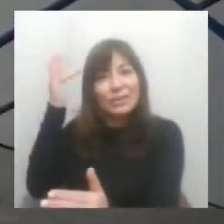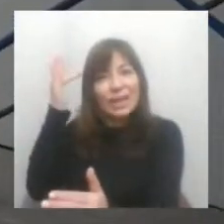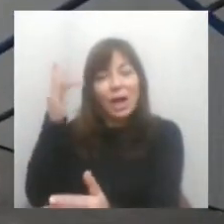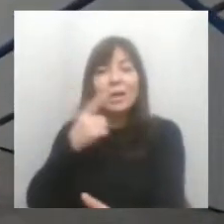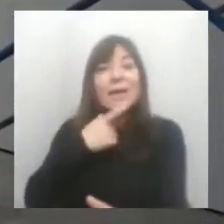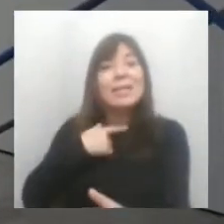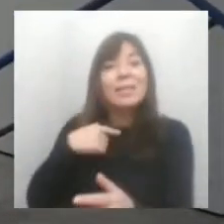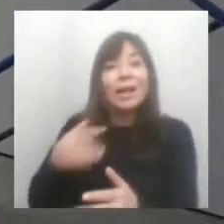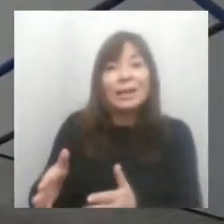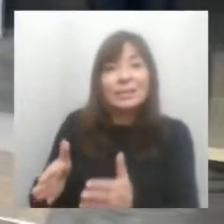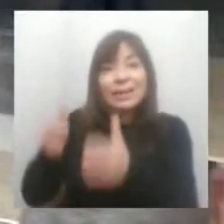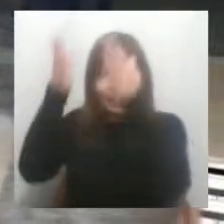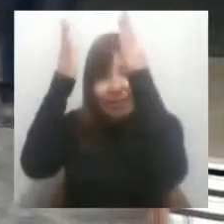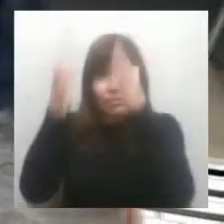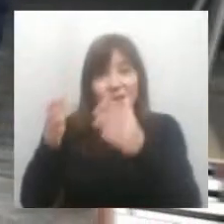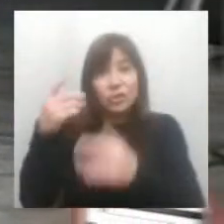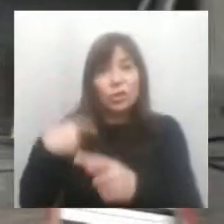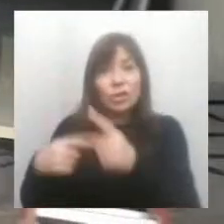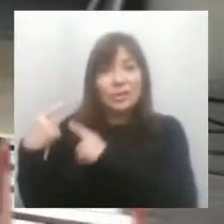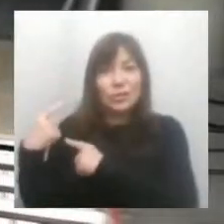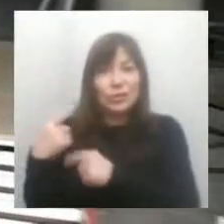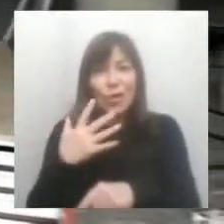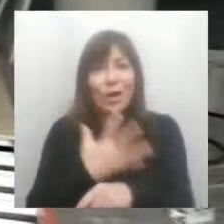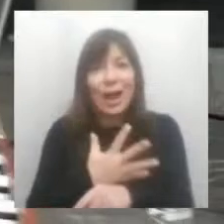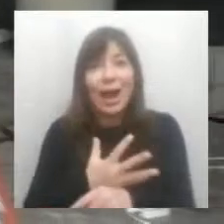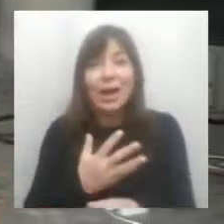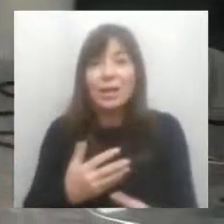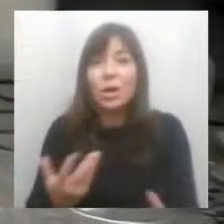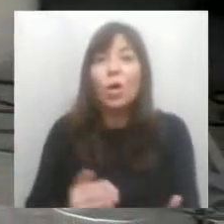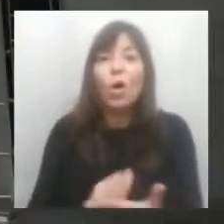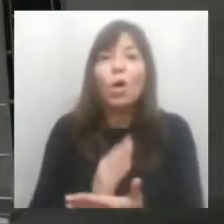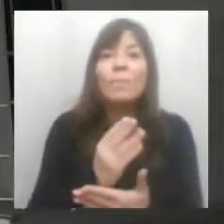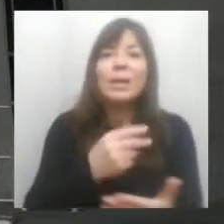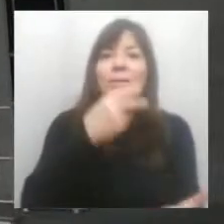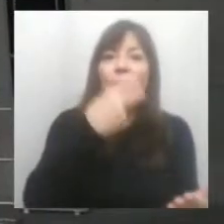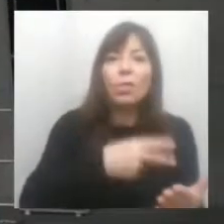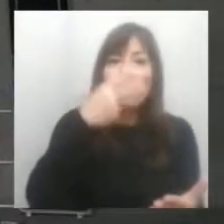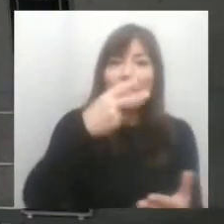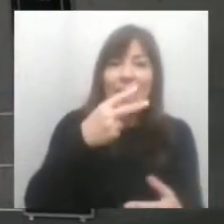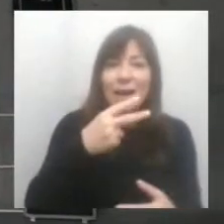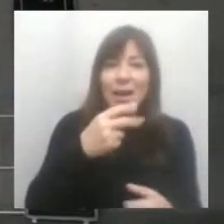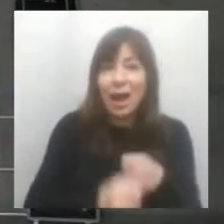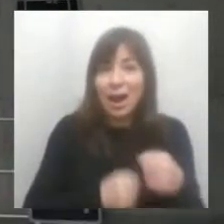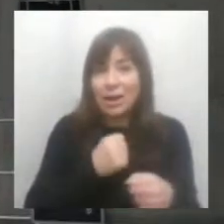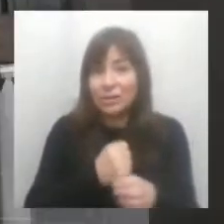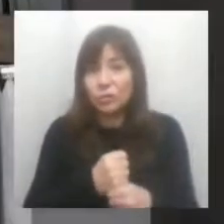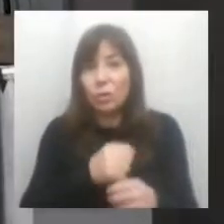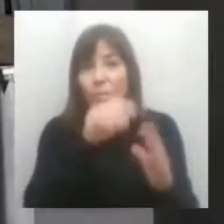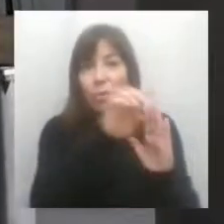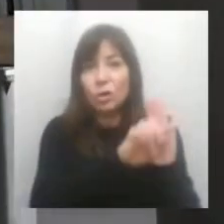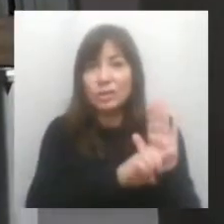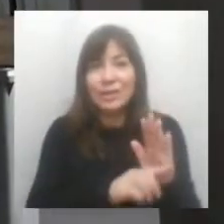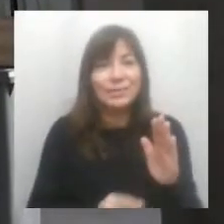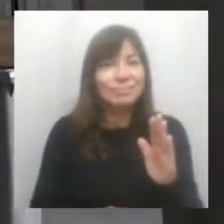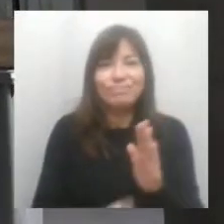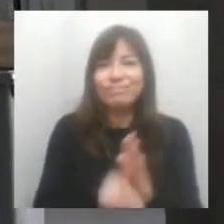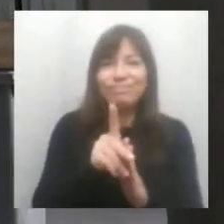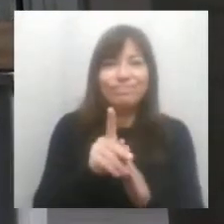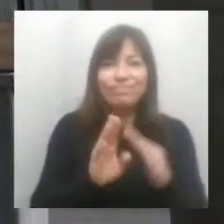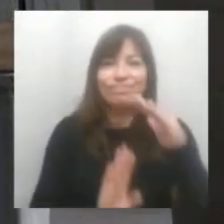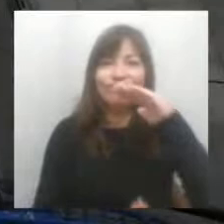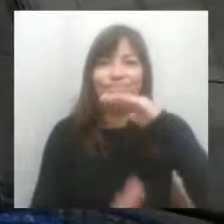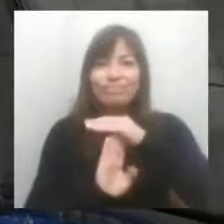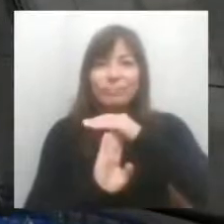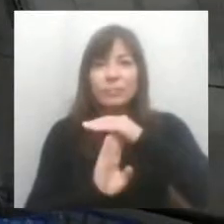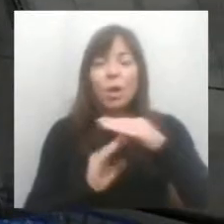que tiene toda una historia, que comienza el año 2000 con un proyecto que no se desarrolló, que tenía que ver con las